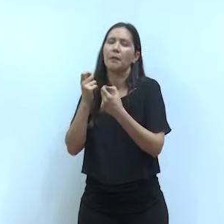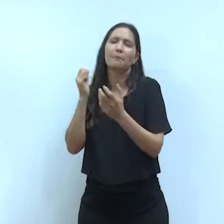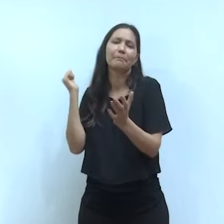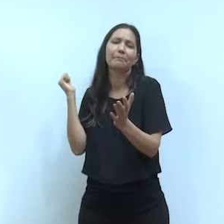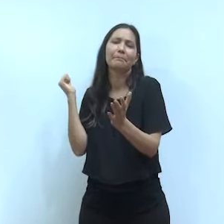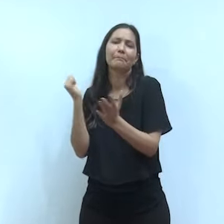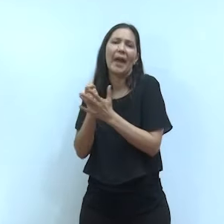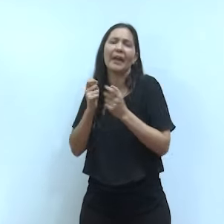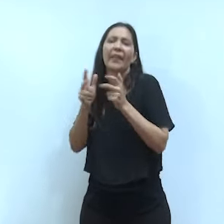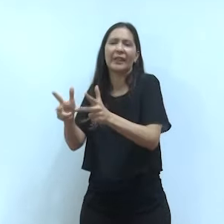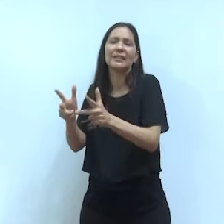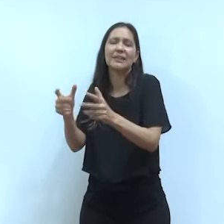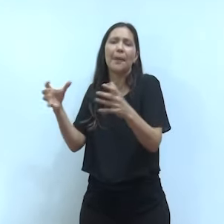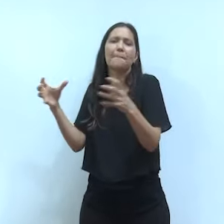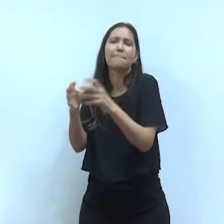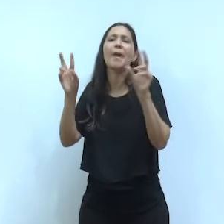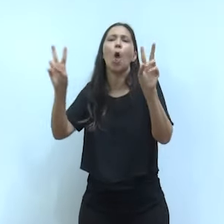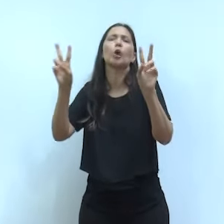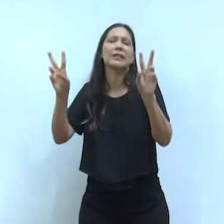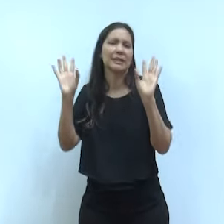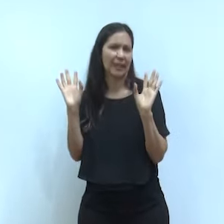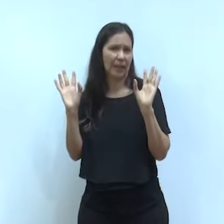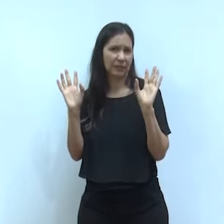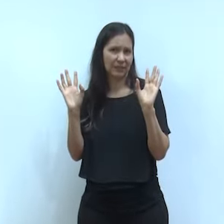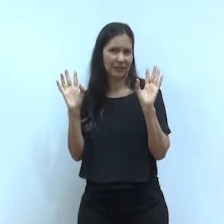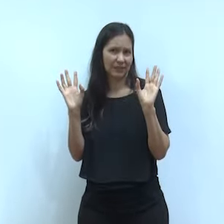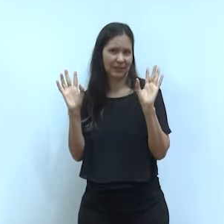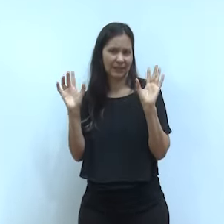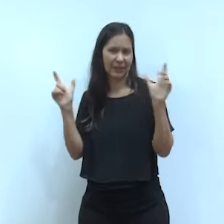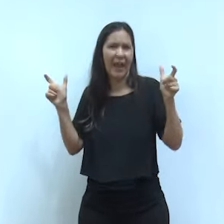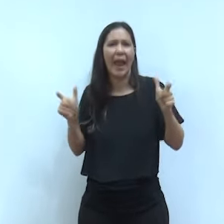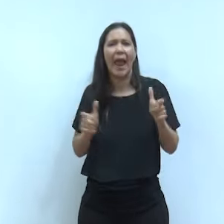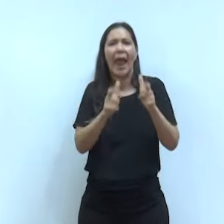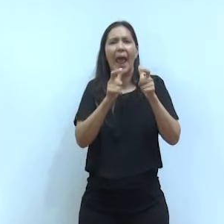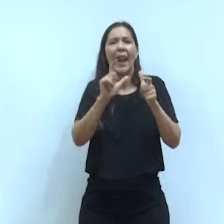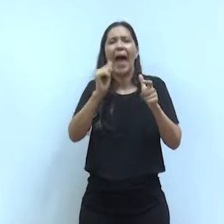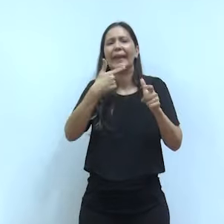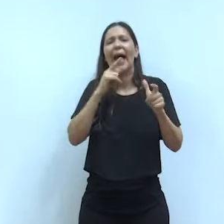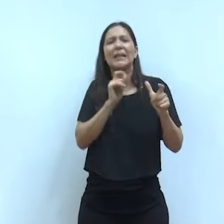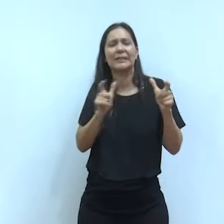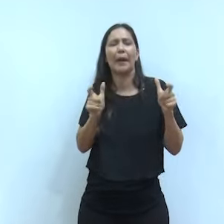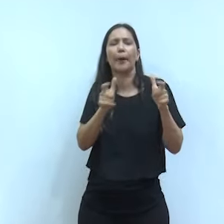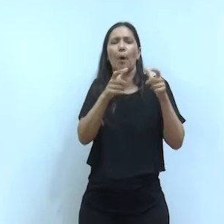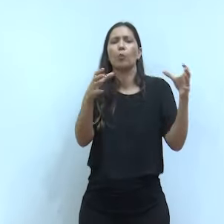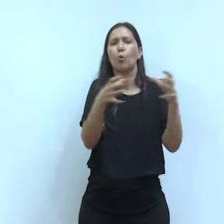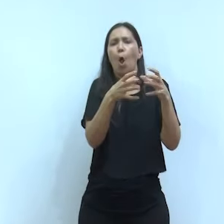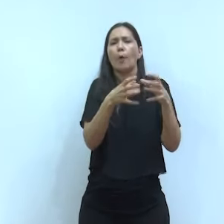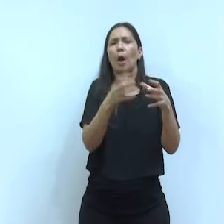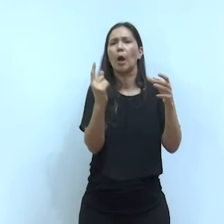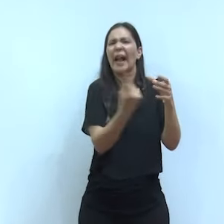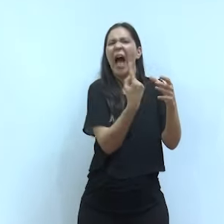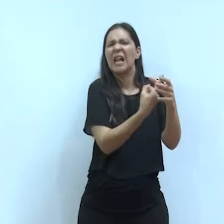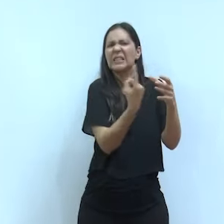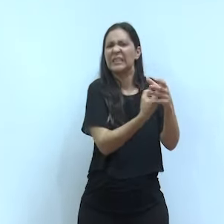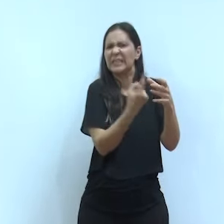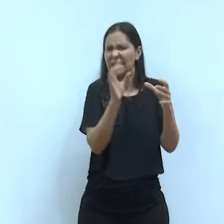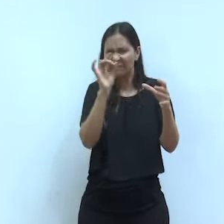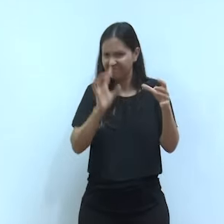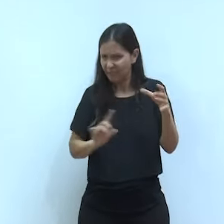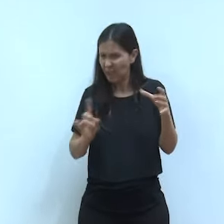casta nadie puso la casta Sia una pregunta abierta hubo que codificarla nadie puso la casta O sea espontáneamente la gente no adhirió al discurso de la